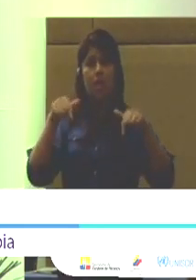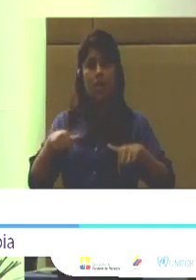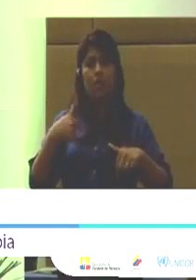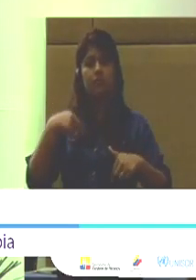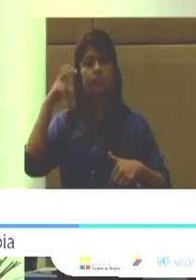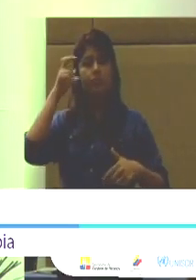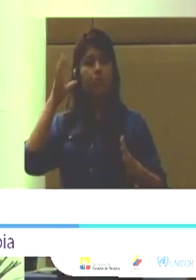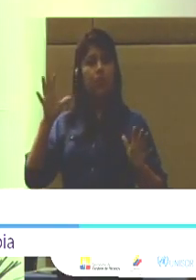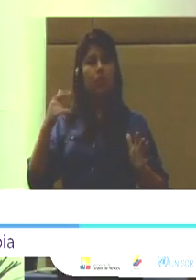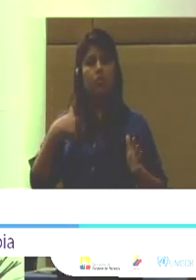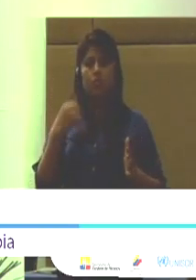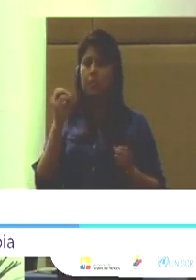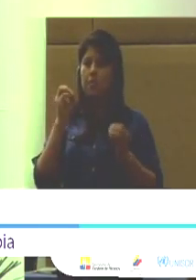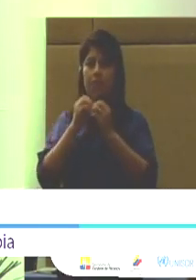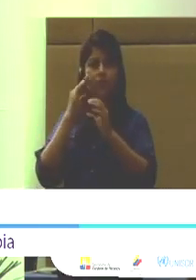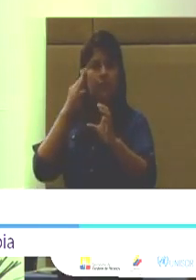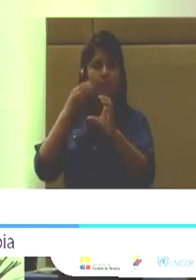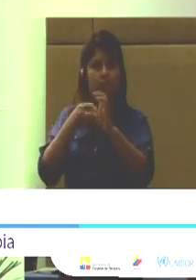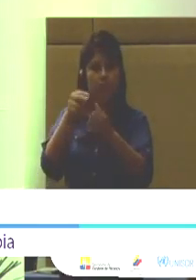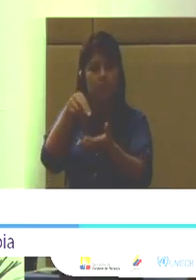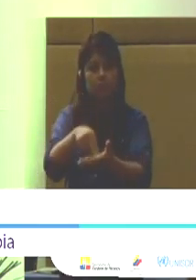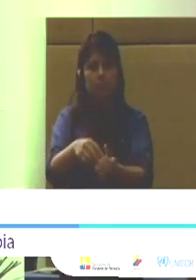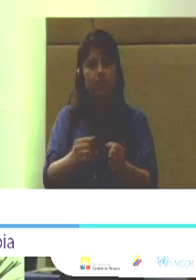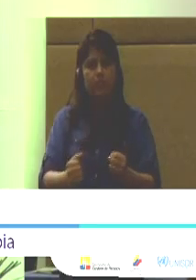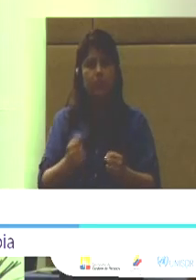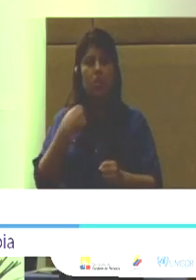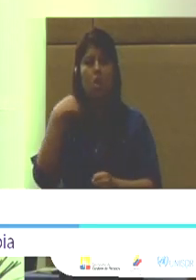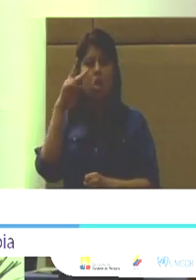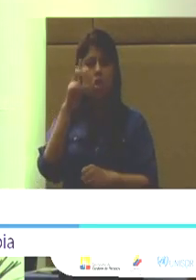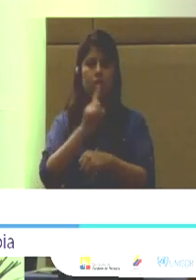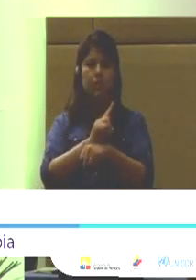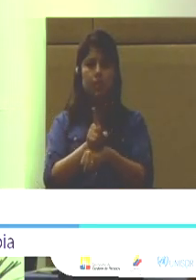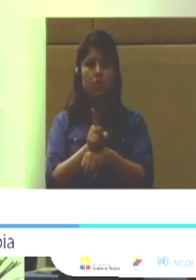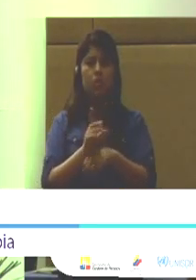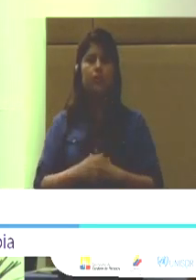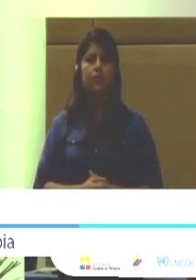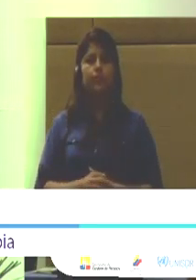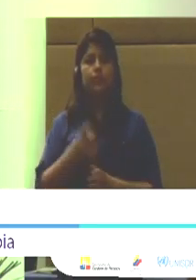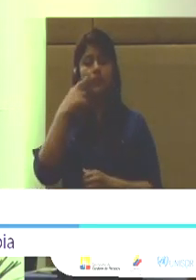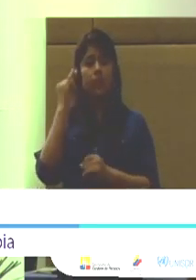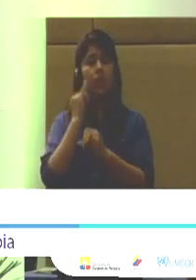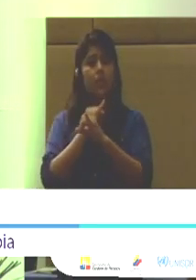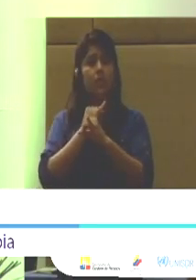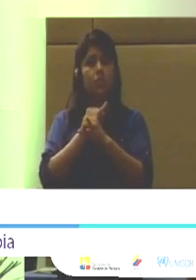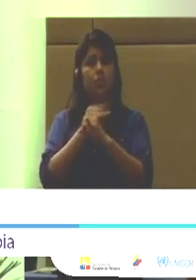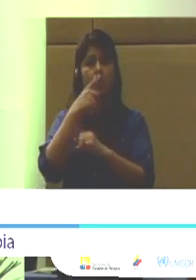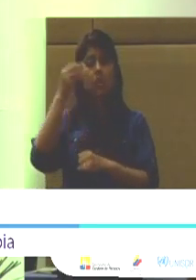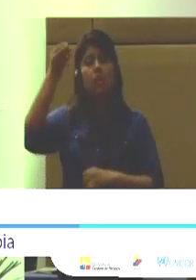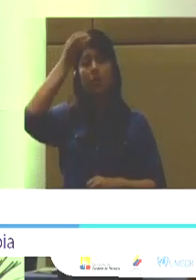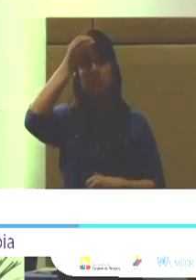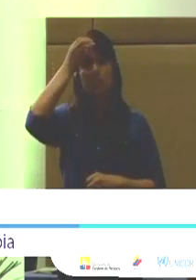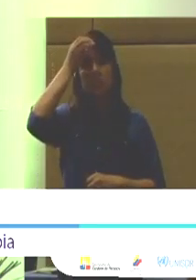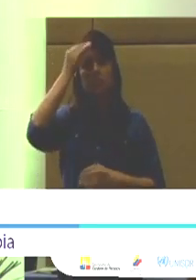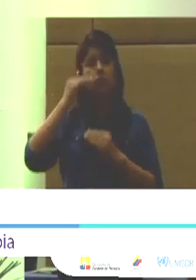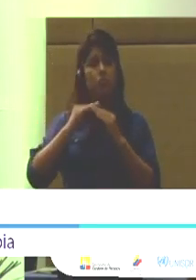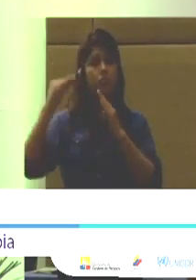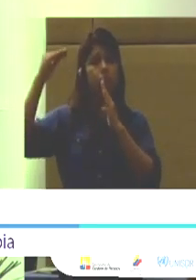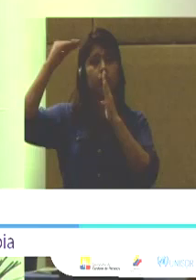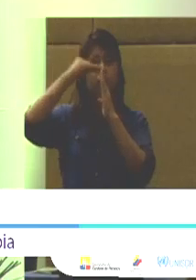más me voy a detener 2 minutos. Las instituciones de educación superior, pues